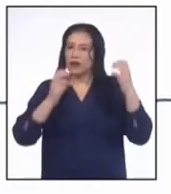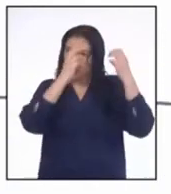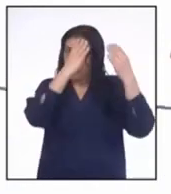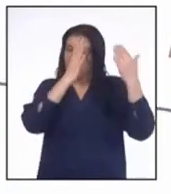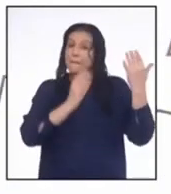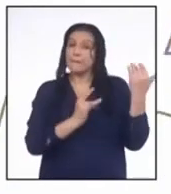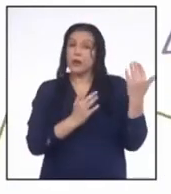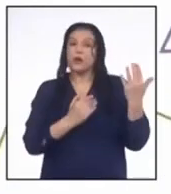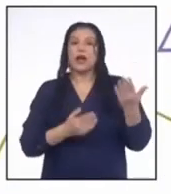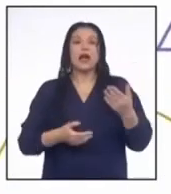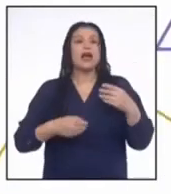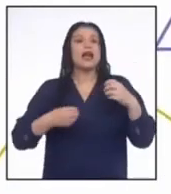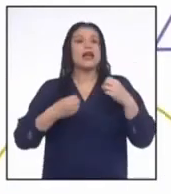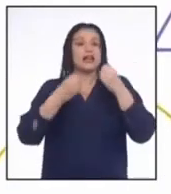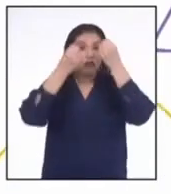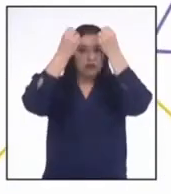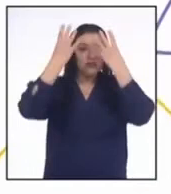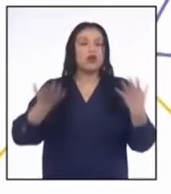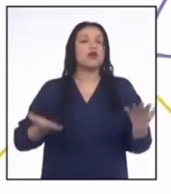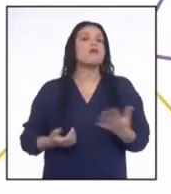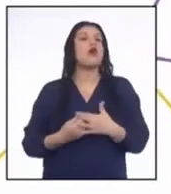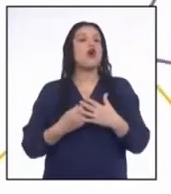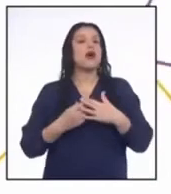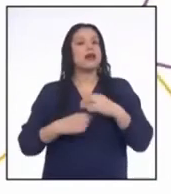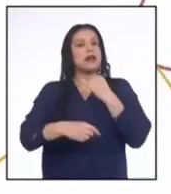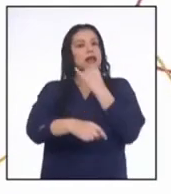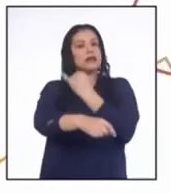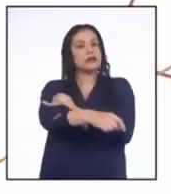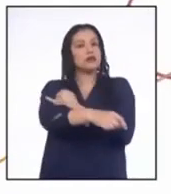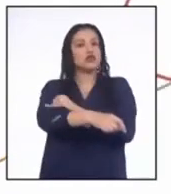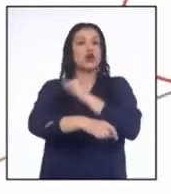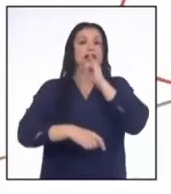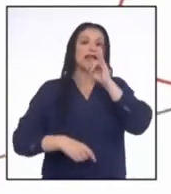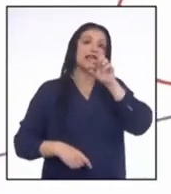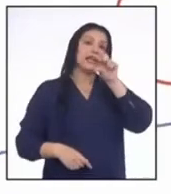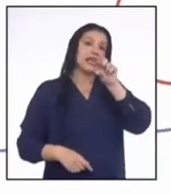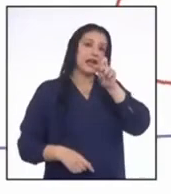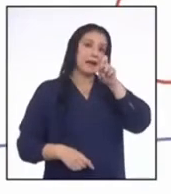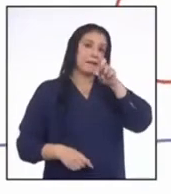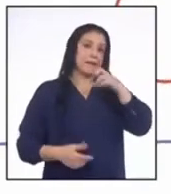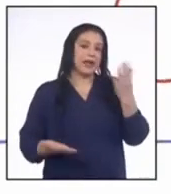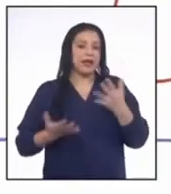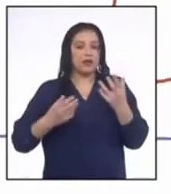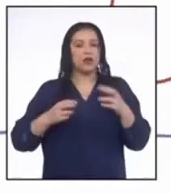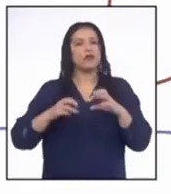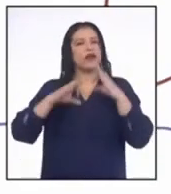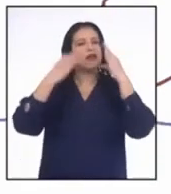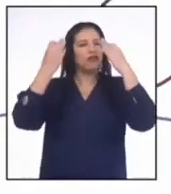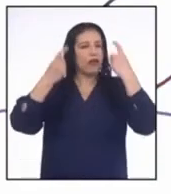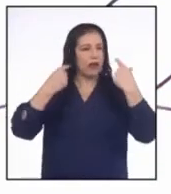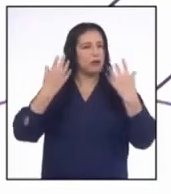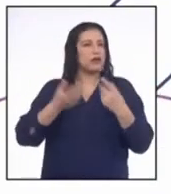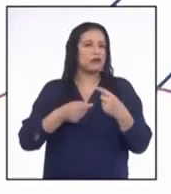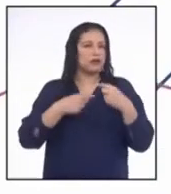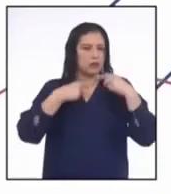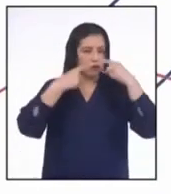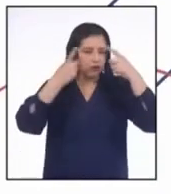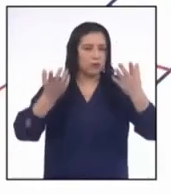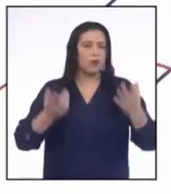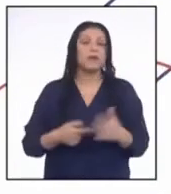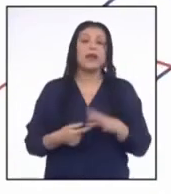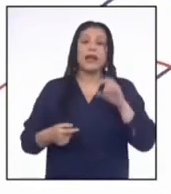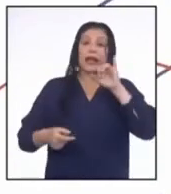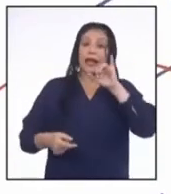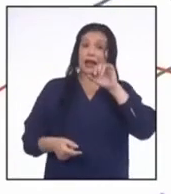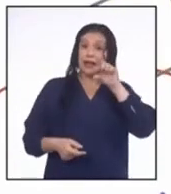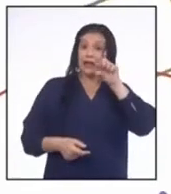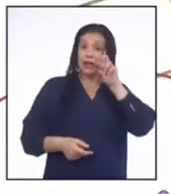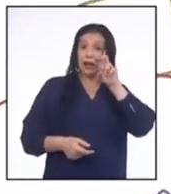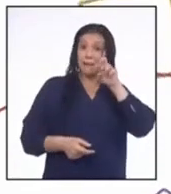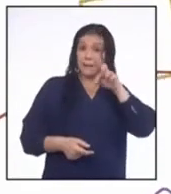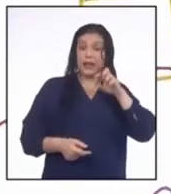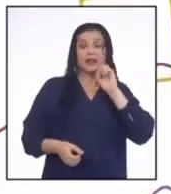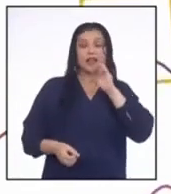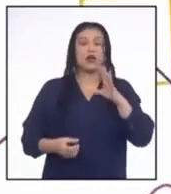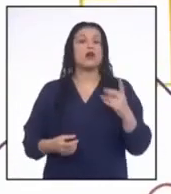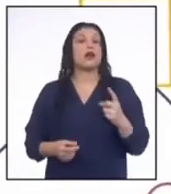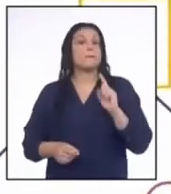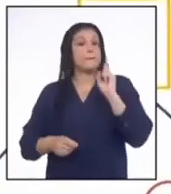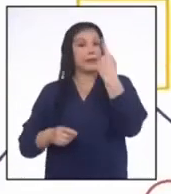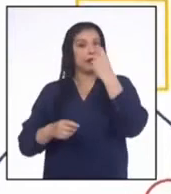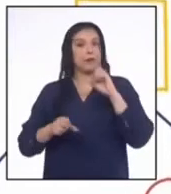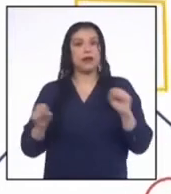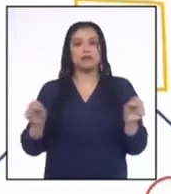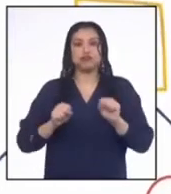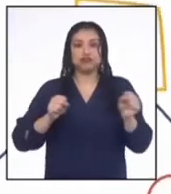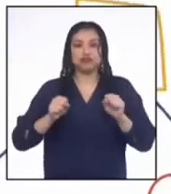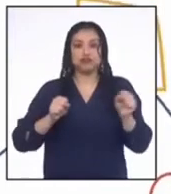el Instituto Geofísico del Perú, IGP, en sus redes sociales. El IGP detalló que el primer movimiento